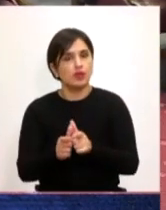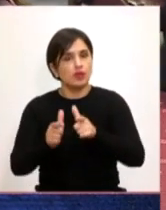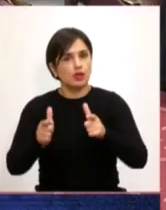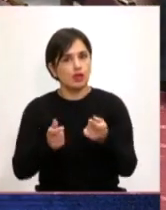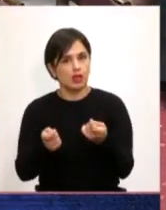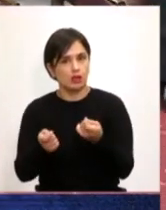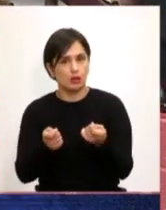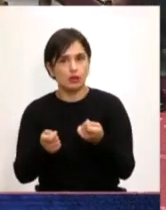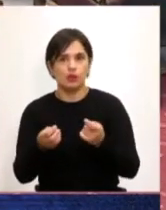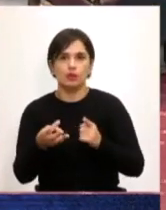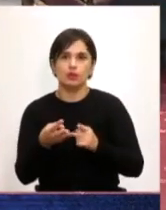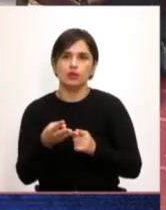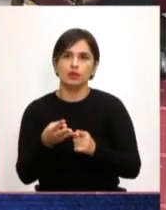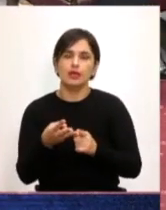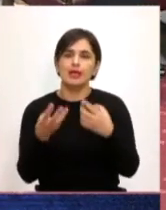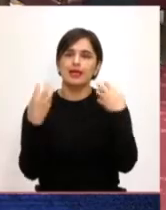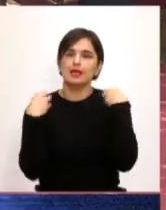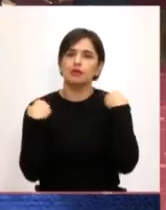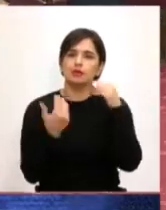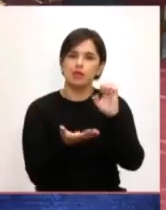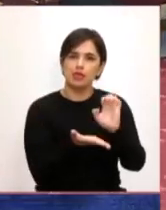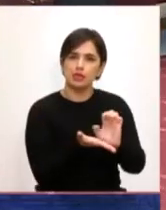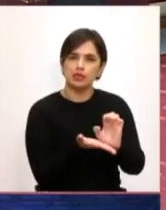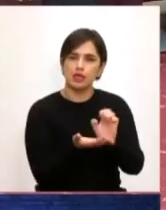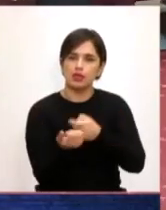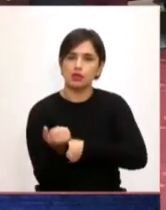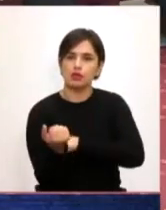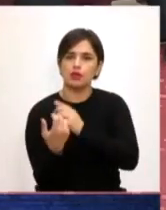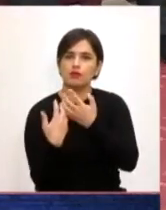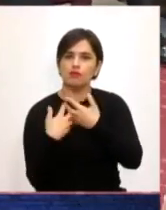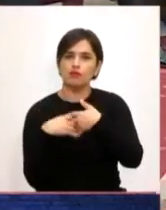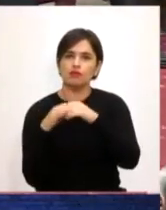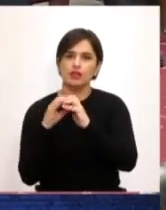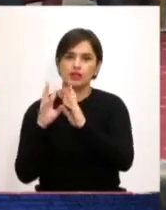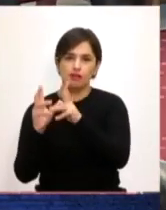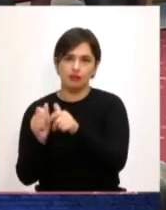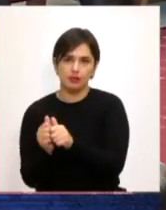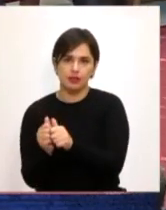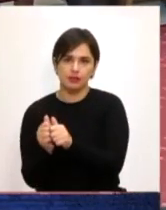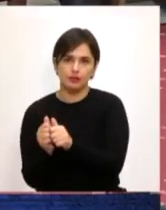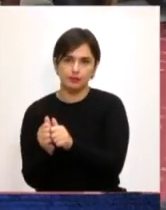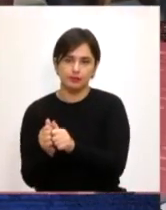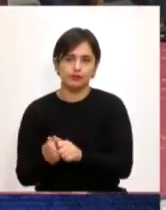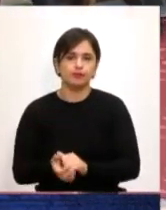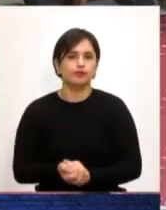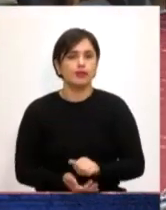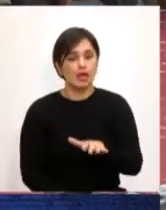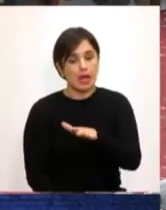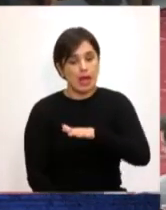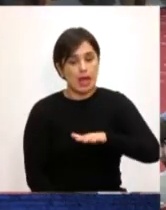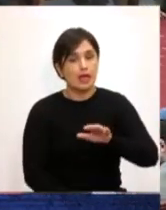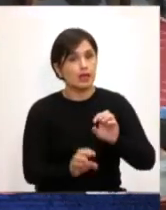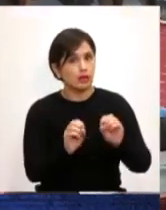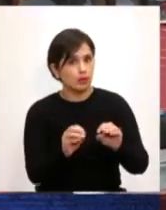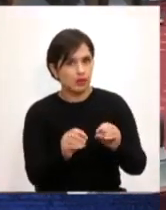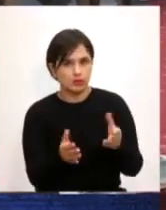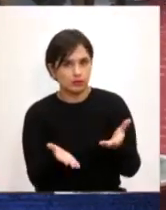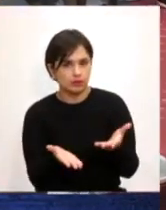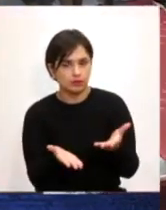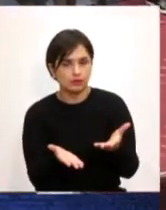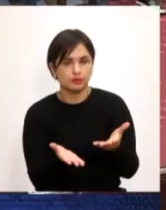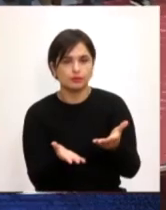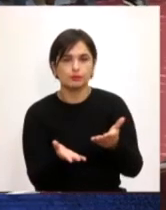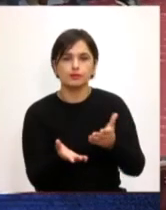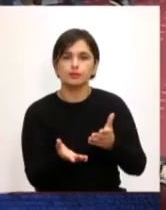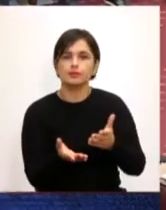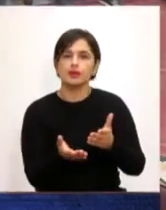económico, la responsabilidad fiscal y el fortalecimiento de la familia. En el ámbito de la educación, una